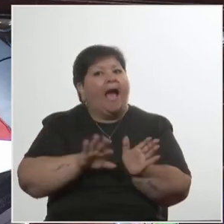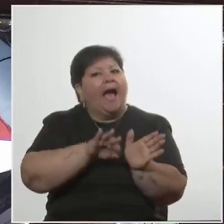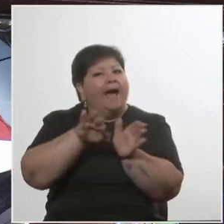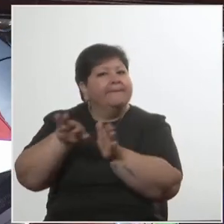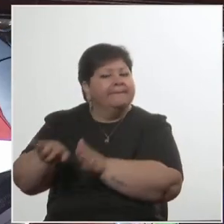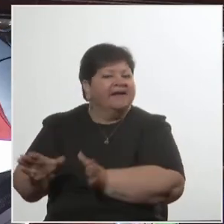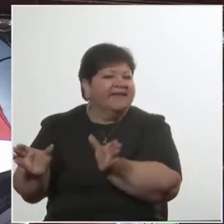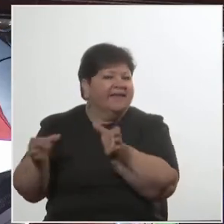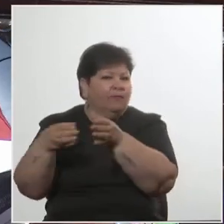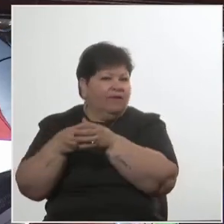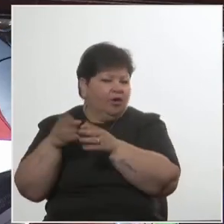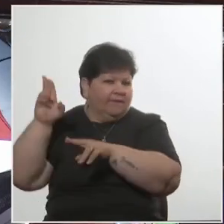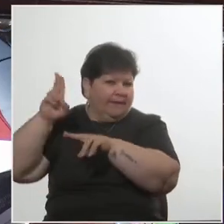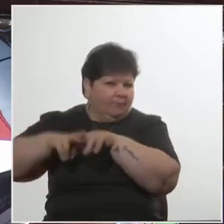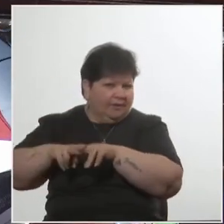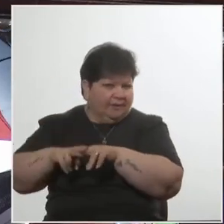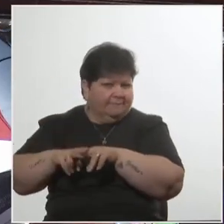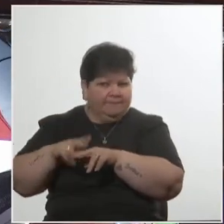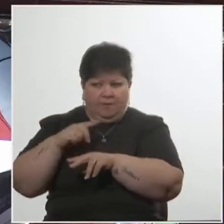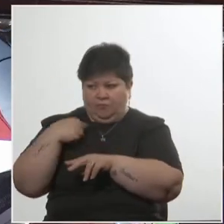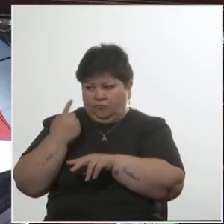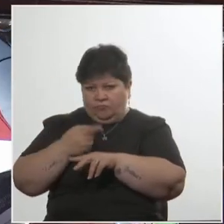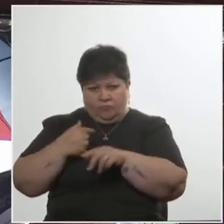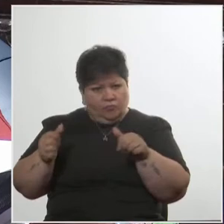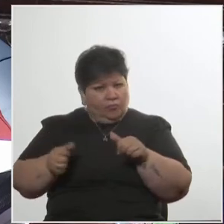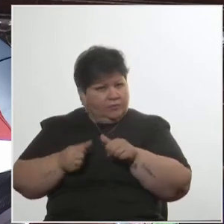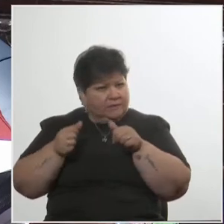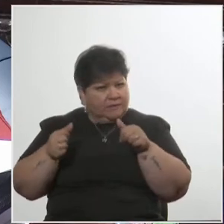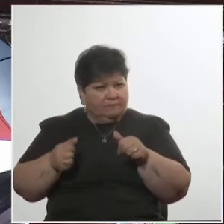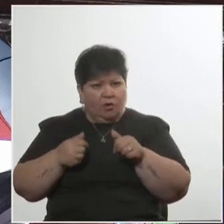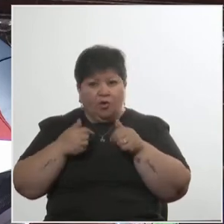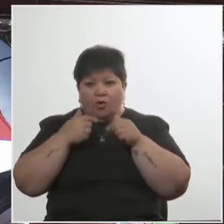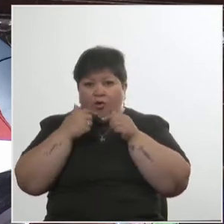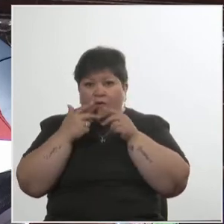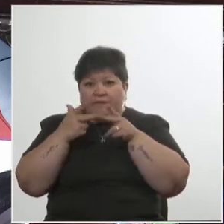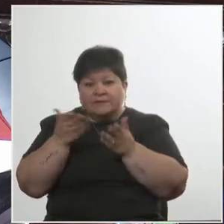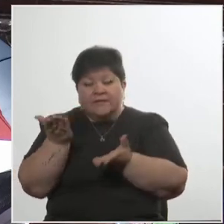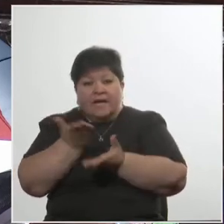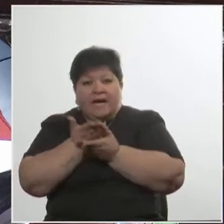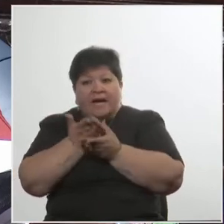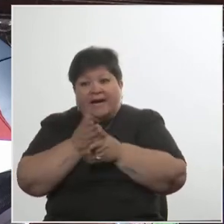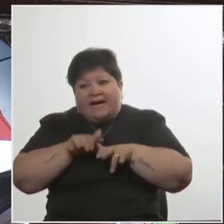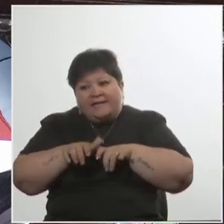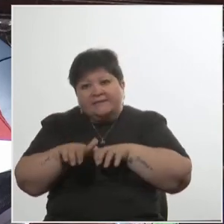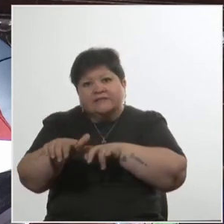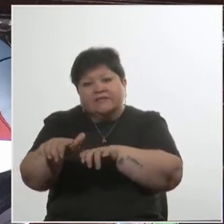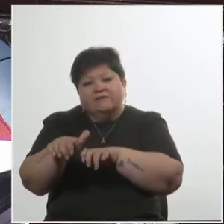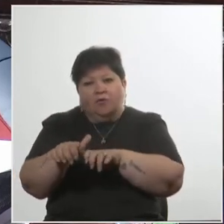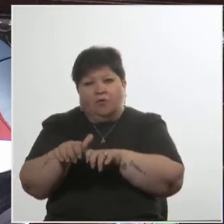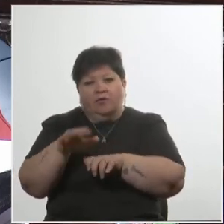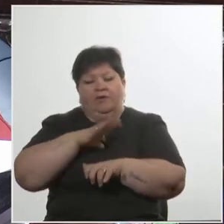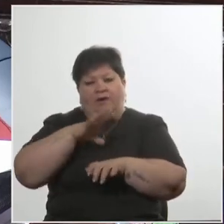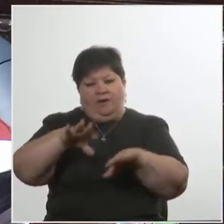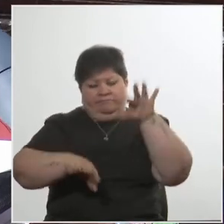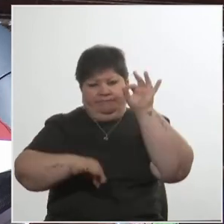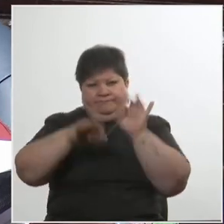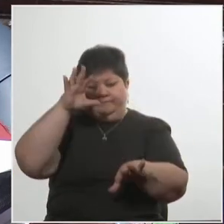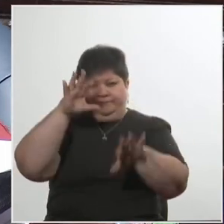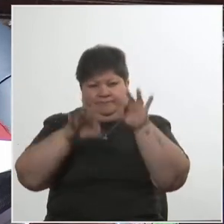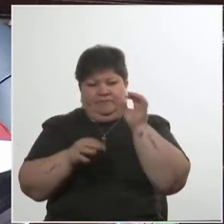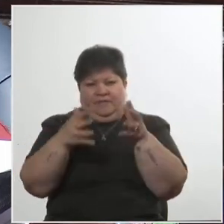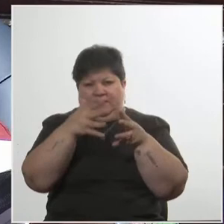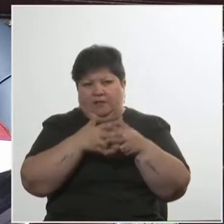y no lo decimos nosotros lo dicen los archivos desclasificados de la Cia de